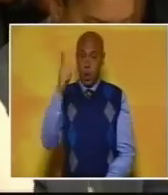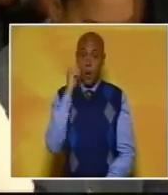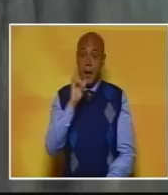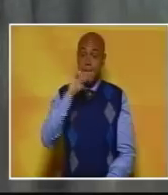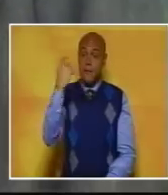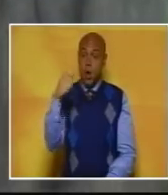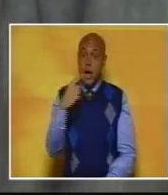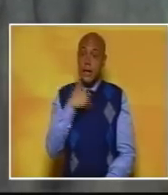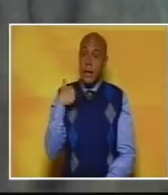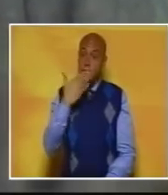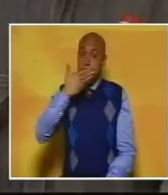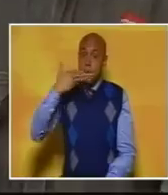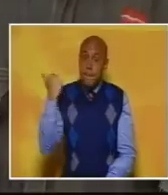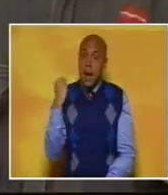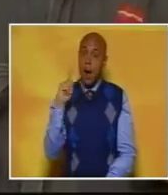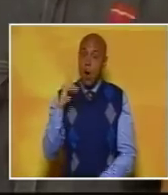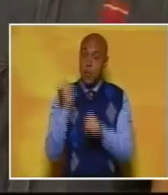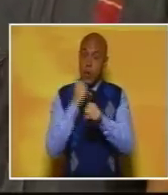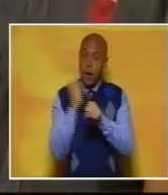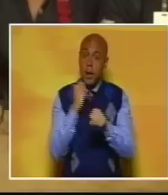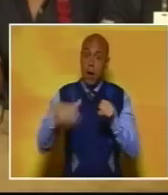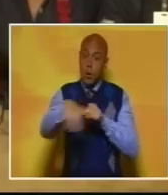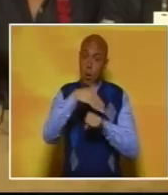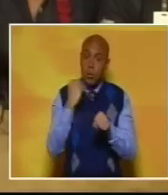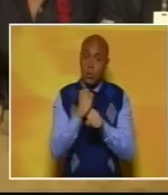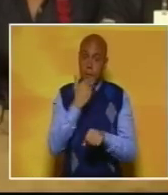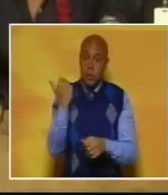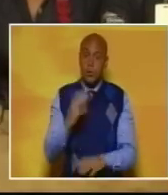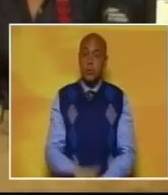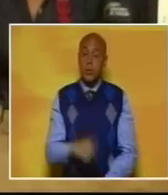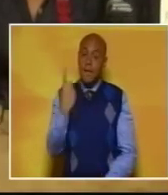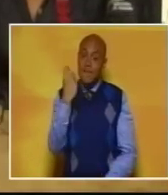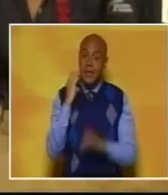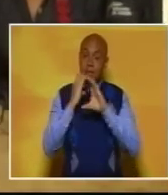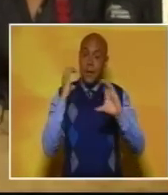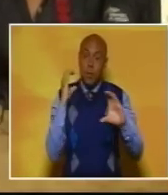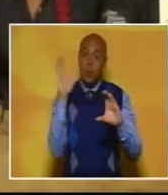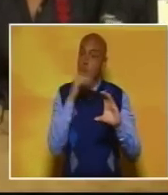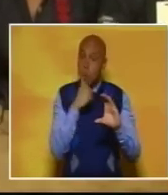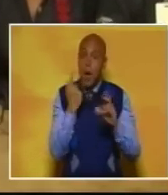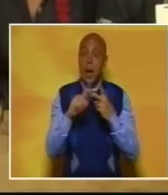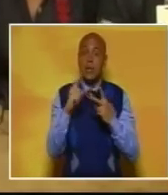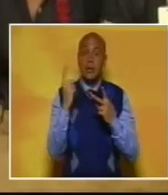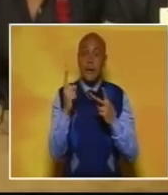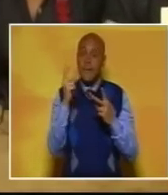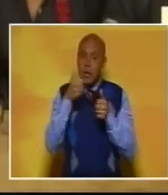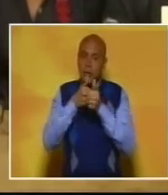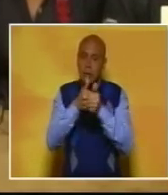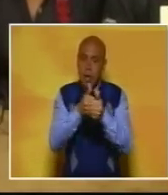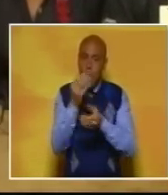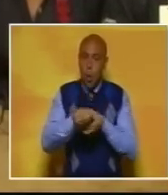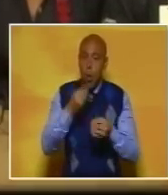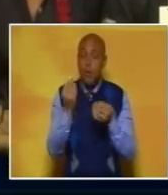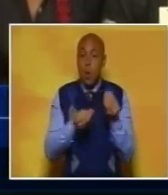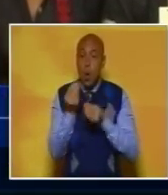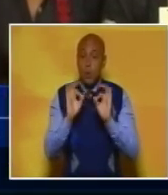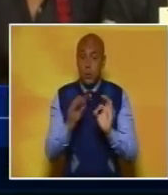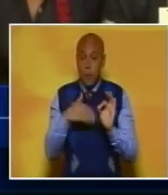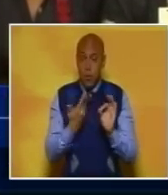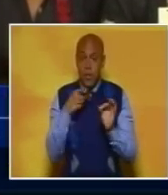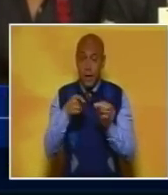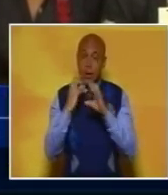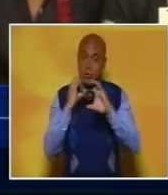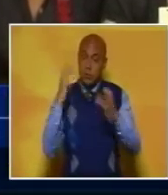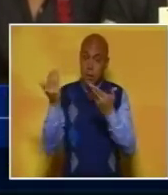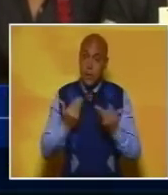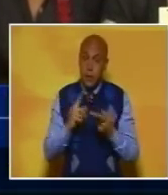Meléndez, que busca mejoras para la clase obrera de Guayana. Que no tiene un transporte digno, que no hay un acompañamiento de cómo vamos a construir un escenario para que el transporte